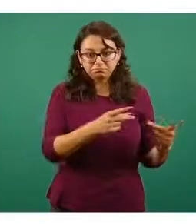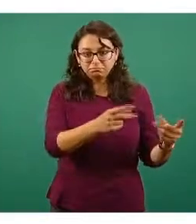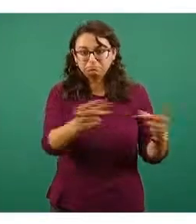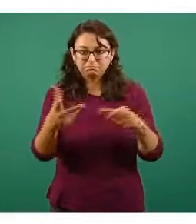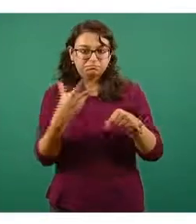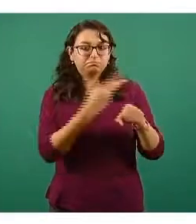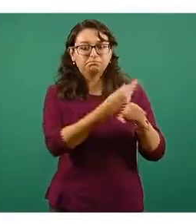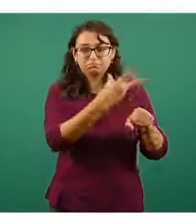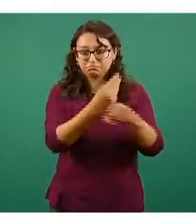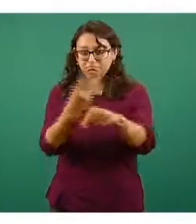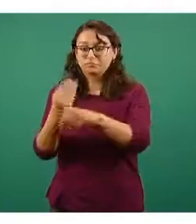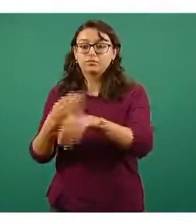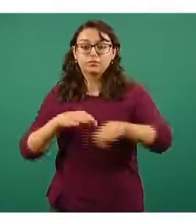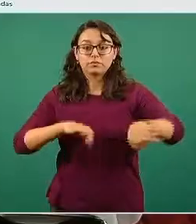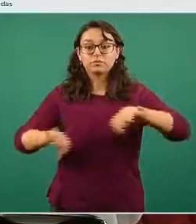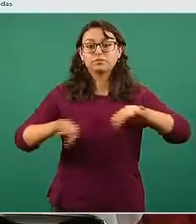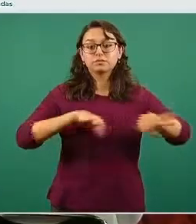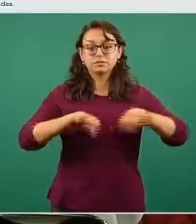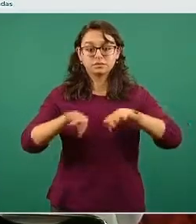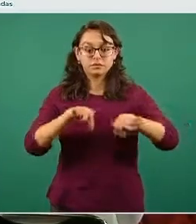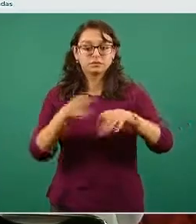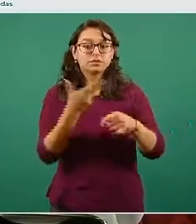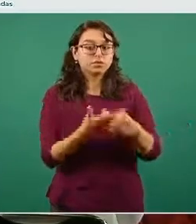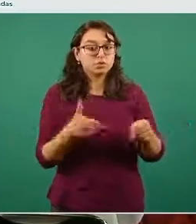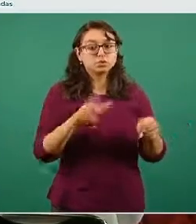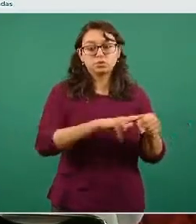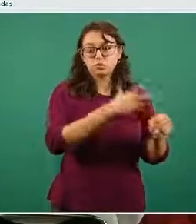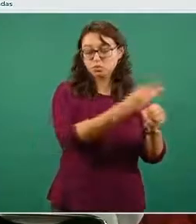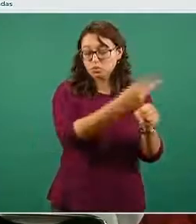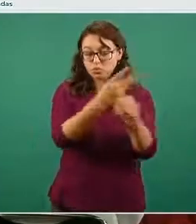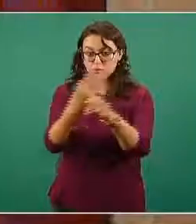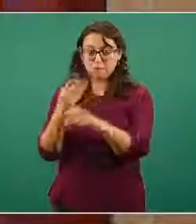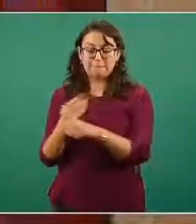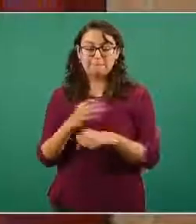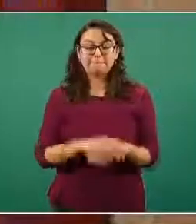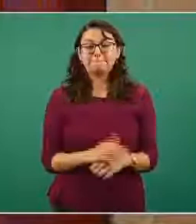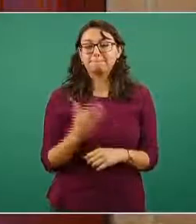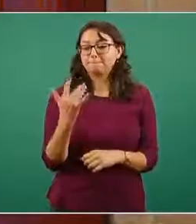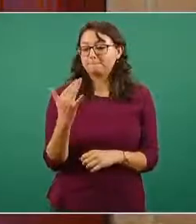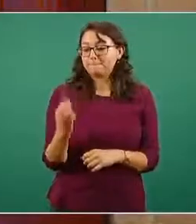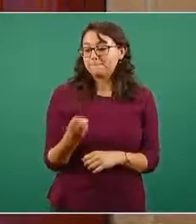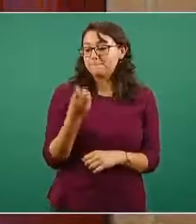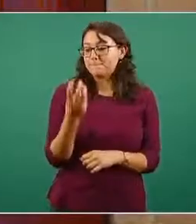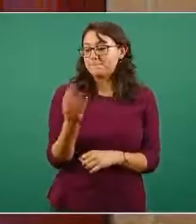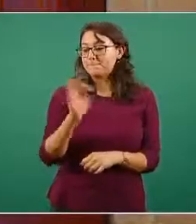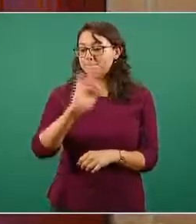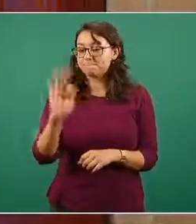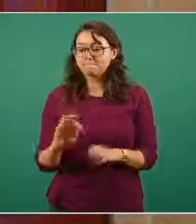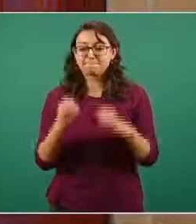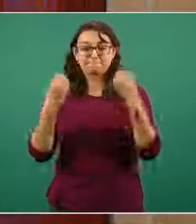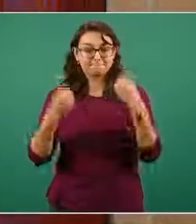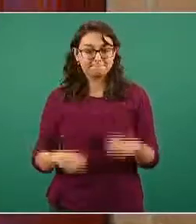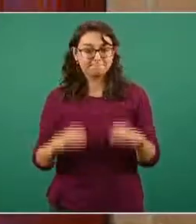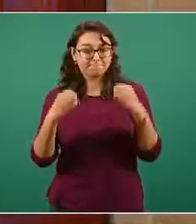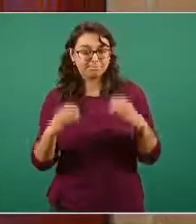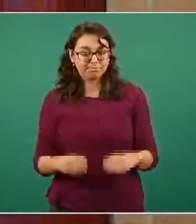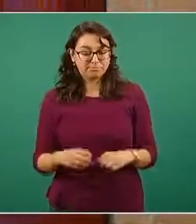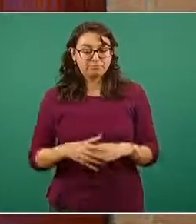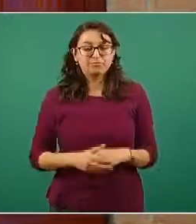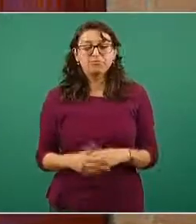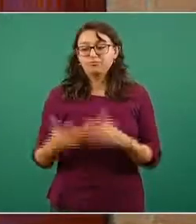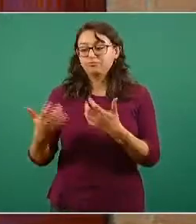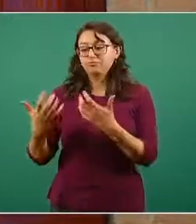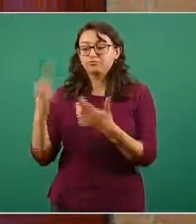el trabajo realizado de reconversión y expansión. 53% es para efecto de las camas con ventilador